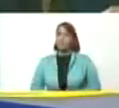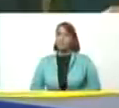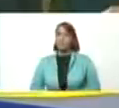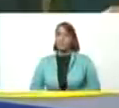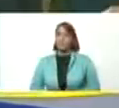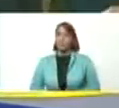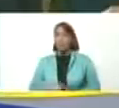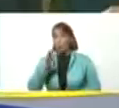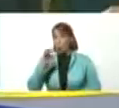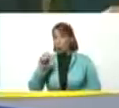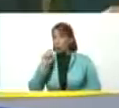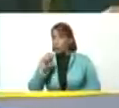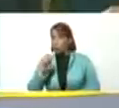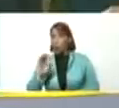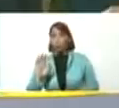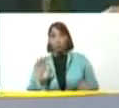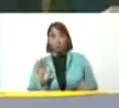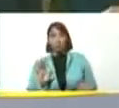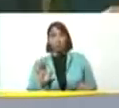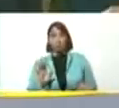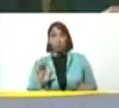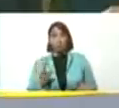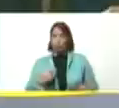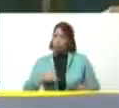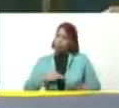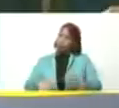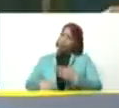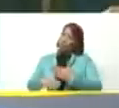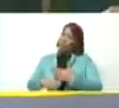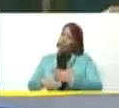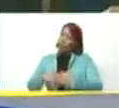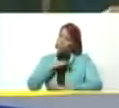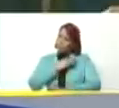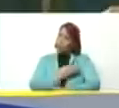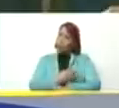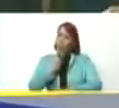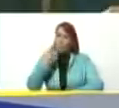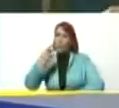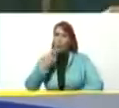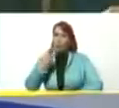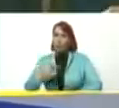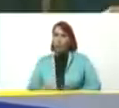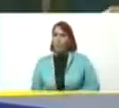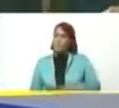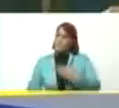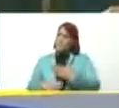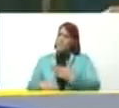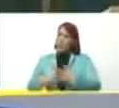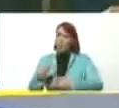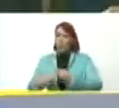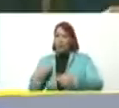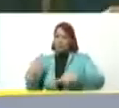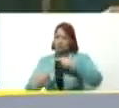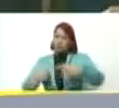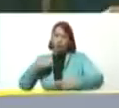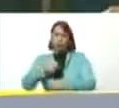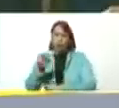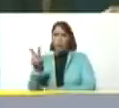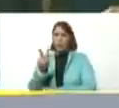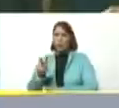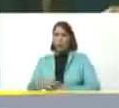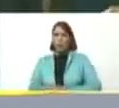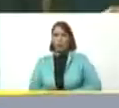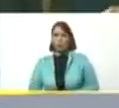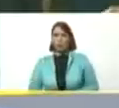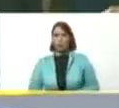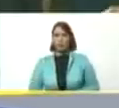40 minutos, Nahum. Nosotros vamos al poder político y vamos a hacer una revolución en Venezuela.